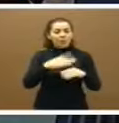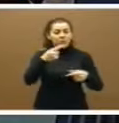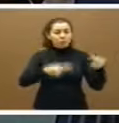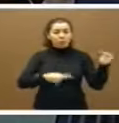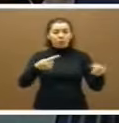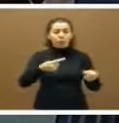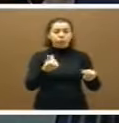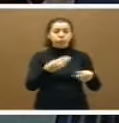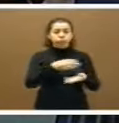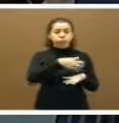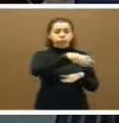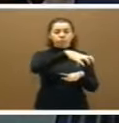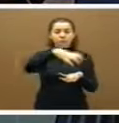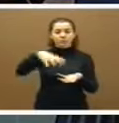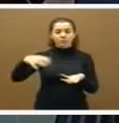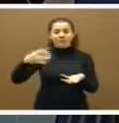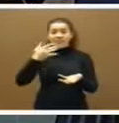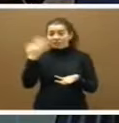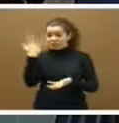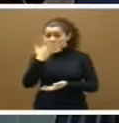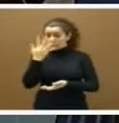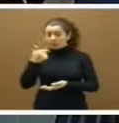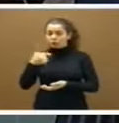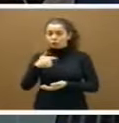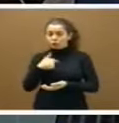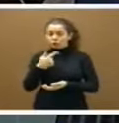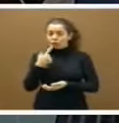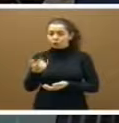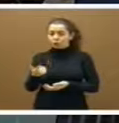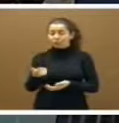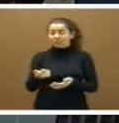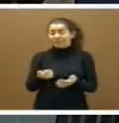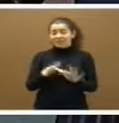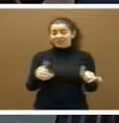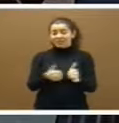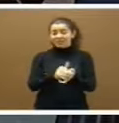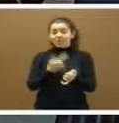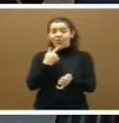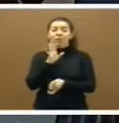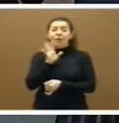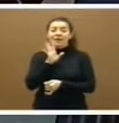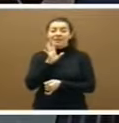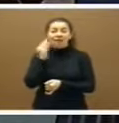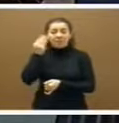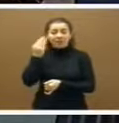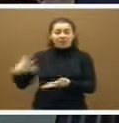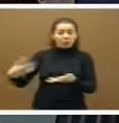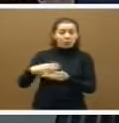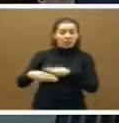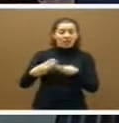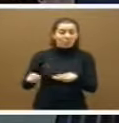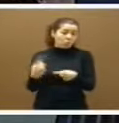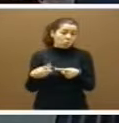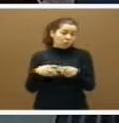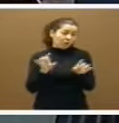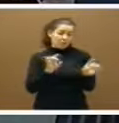Si fuese desconfianza, tengo que repetir las palabras del consejero. Se cree el ladrón que todos son de su misma condición. A mí me cuadra mucho